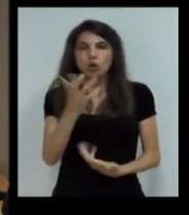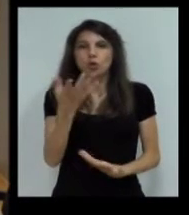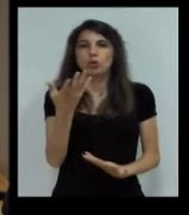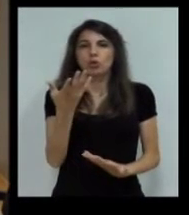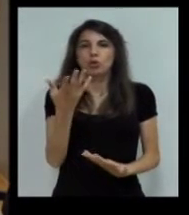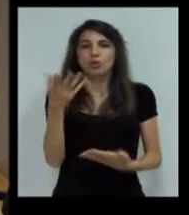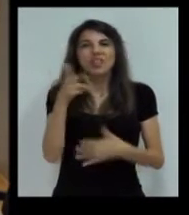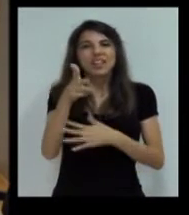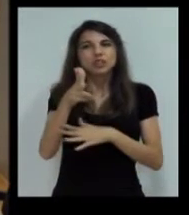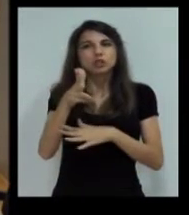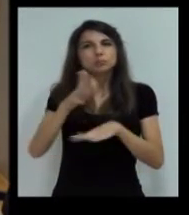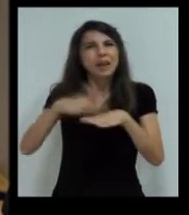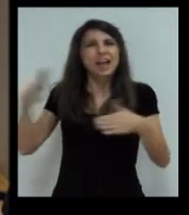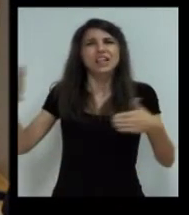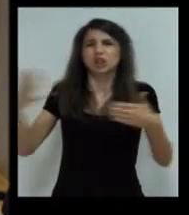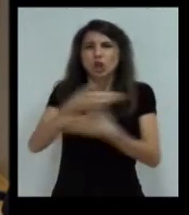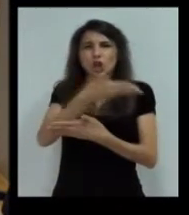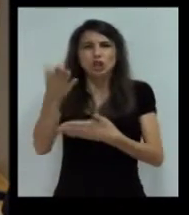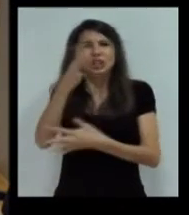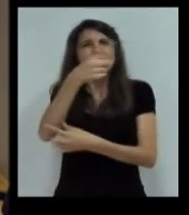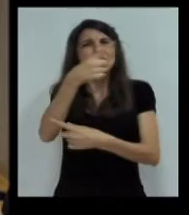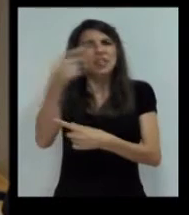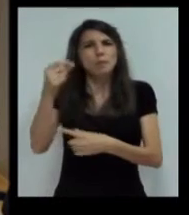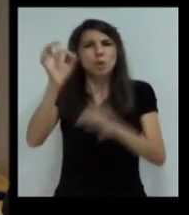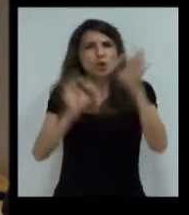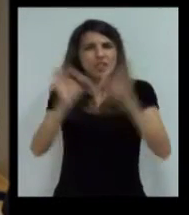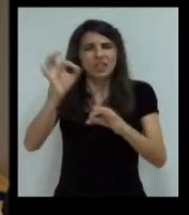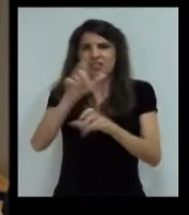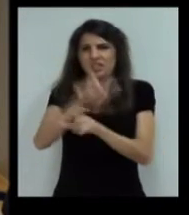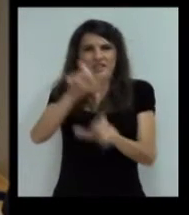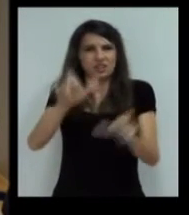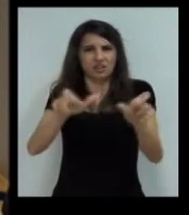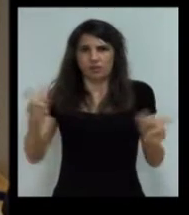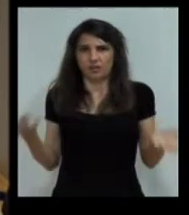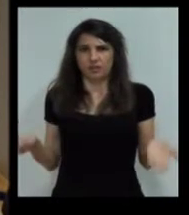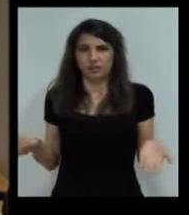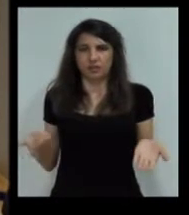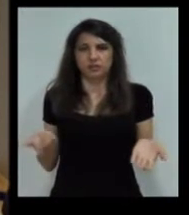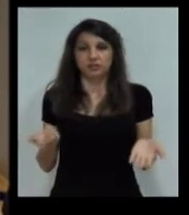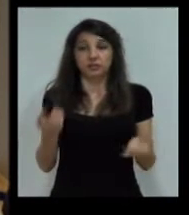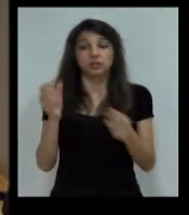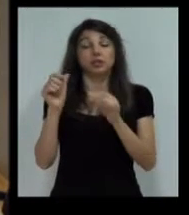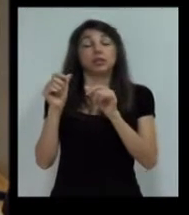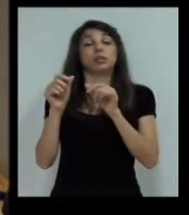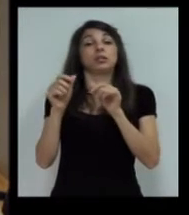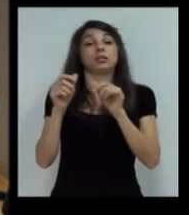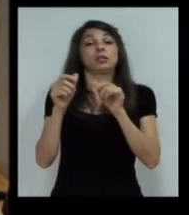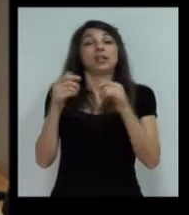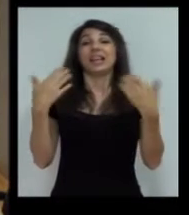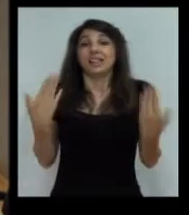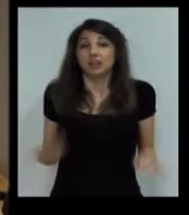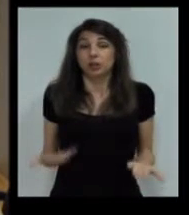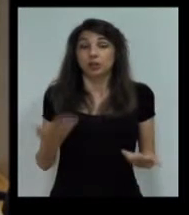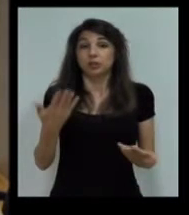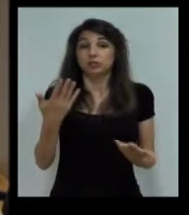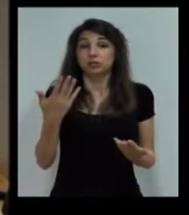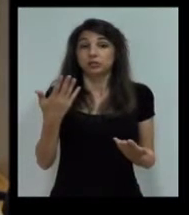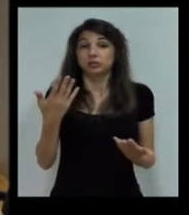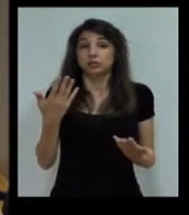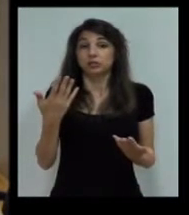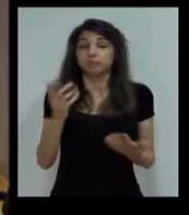a todos, absolutamente al 100% de la ciudadanía, ¿no? A partir de ahí es cierto que